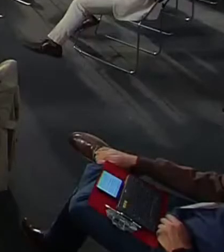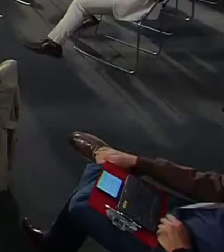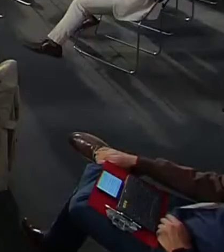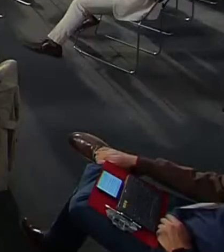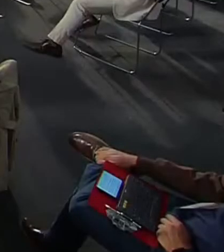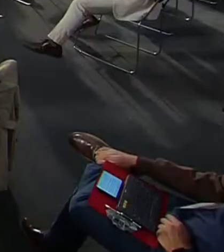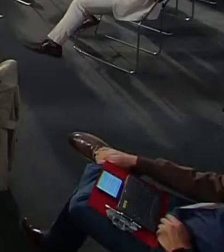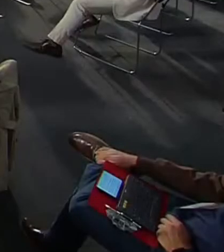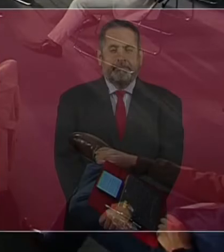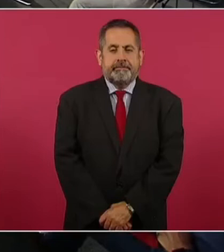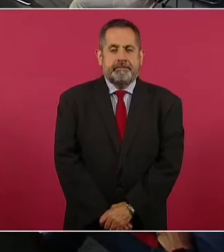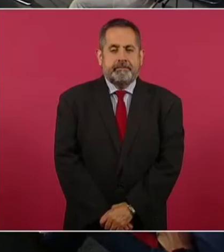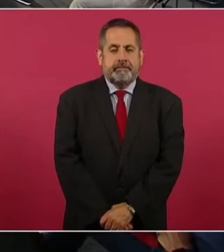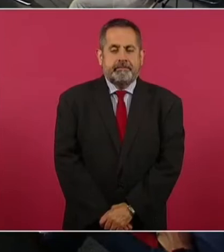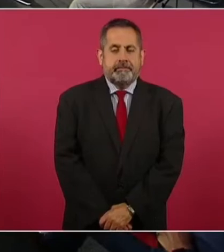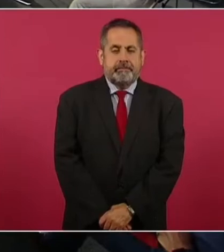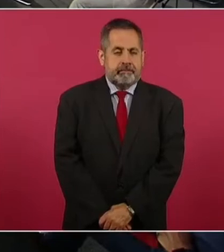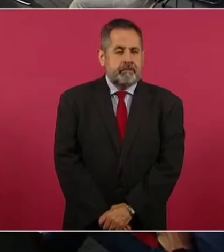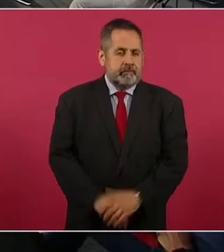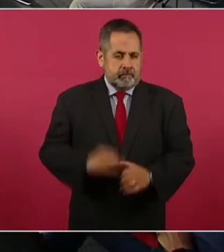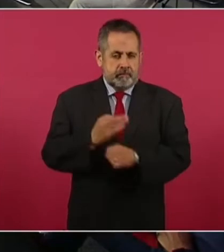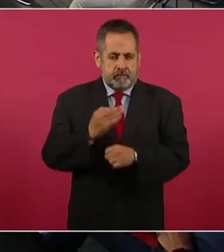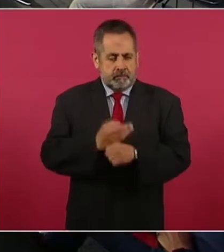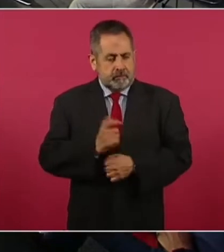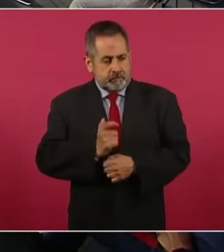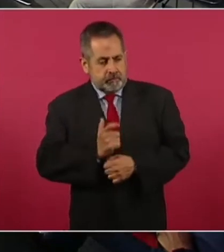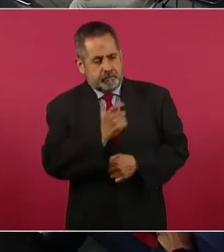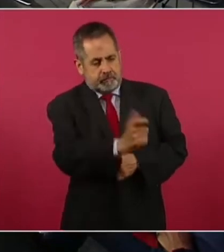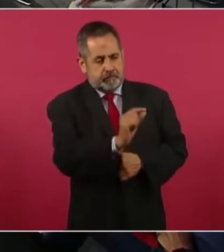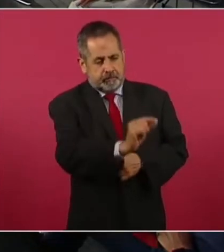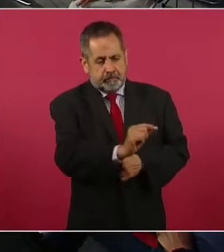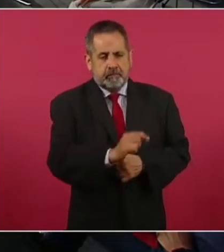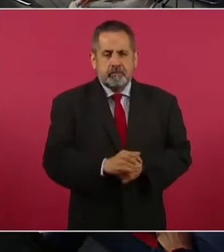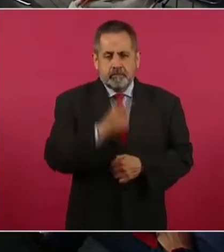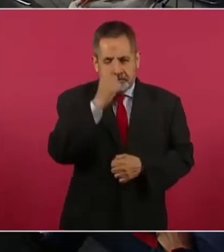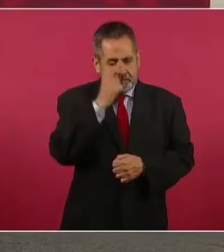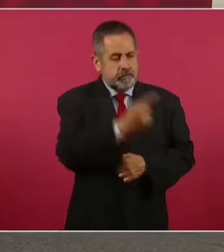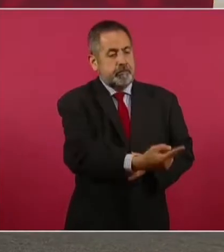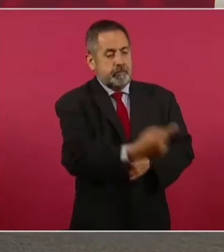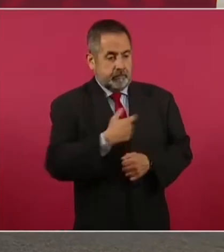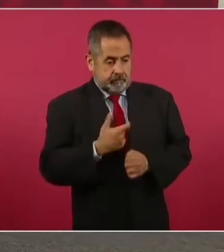ya cada vez se paga menos por la quema de incienso.